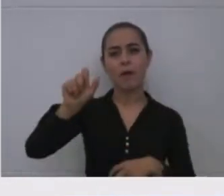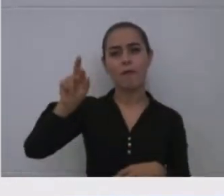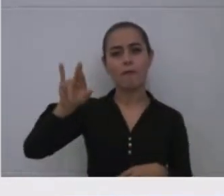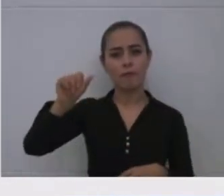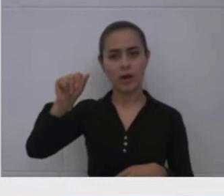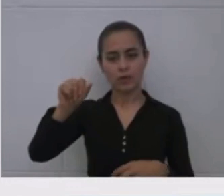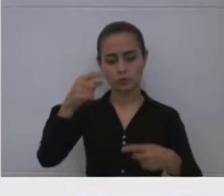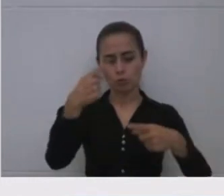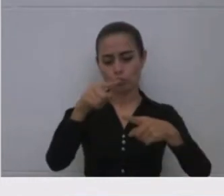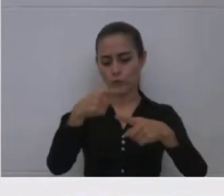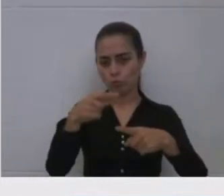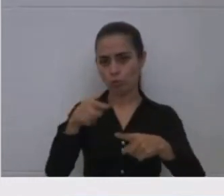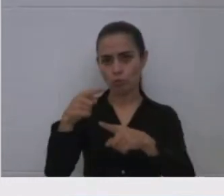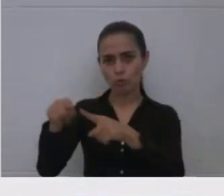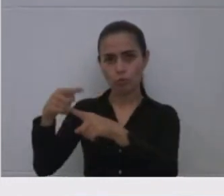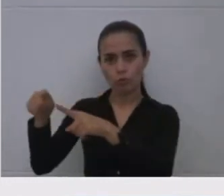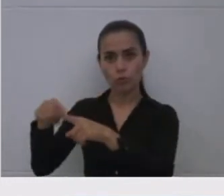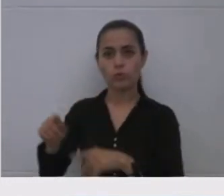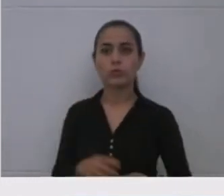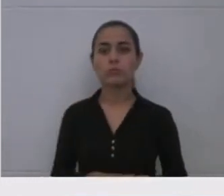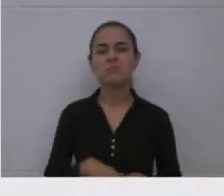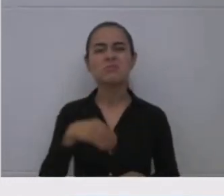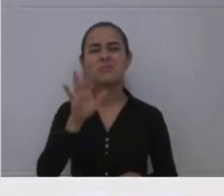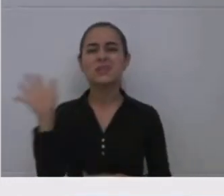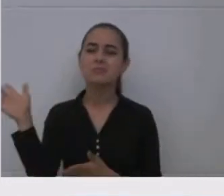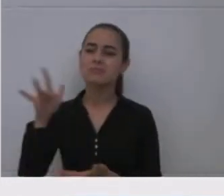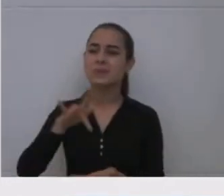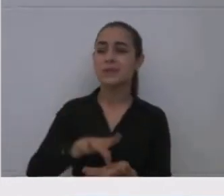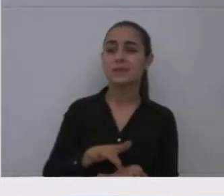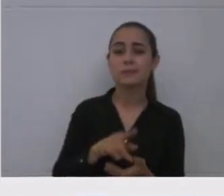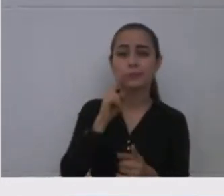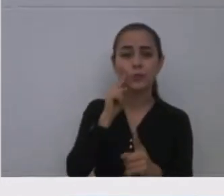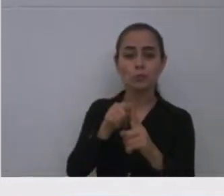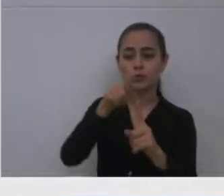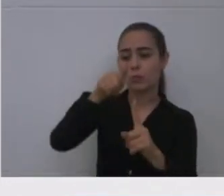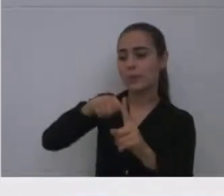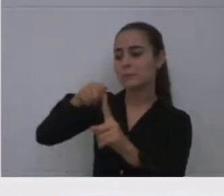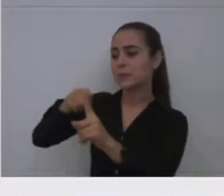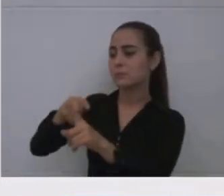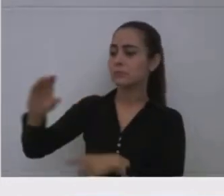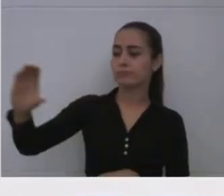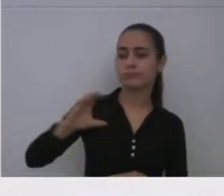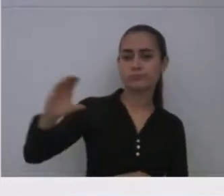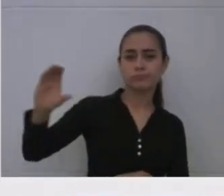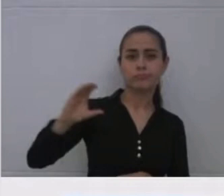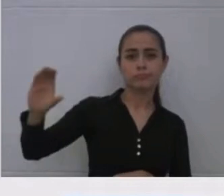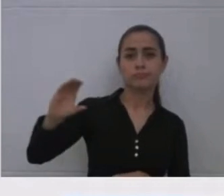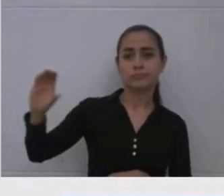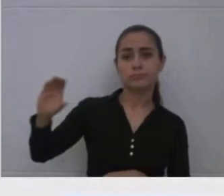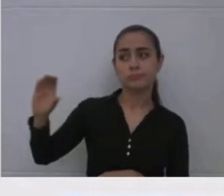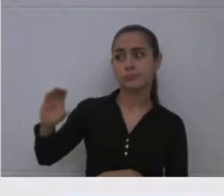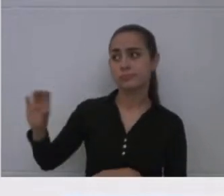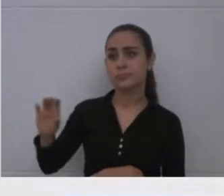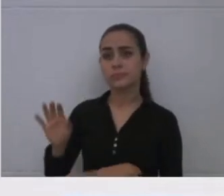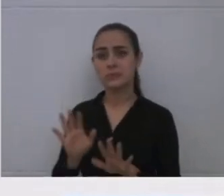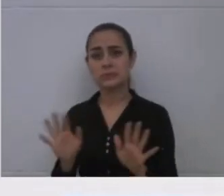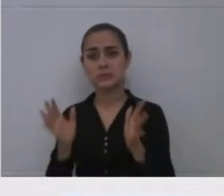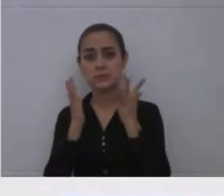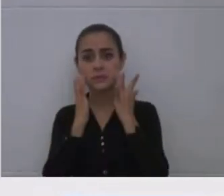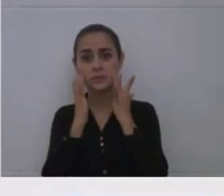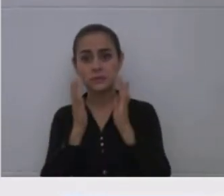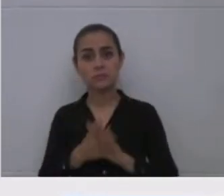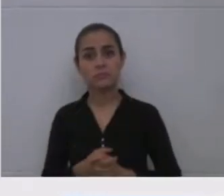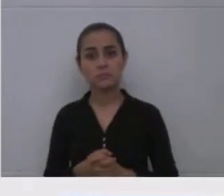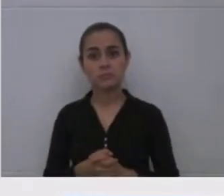Veníamos, cobrábamos un sueldo o unos honorarios de más de 500 mil pesos por esa sesión y solamente se votaban